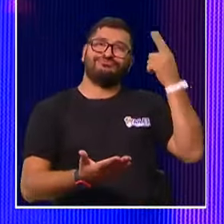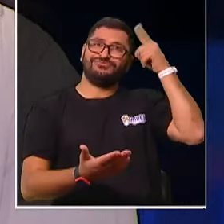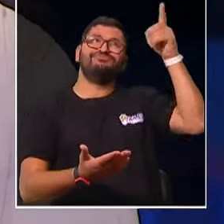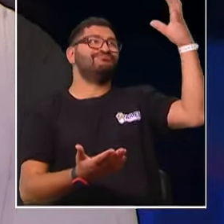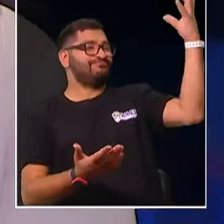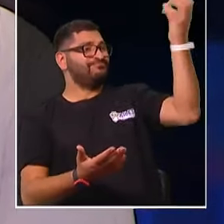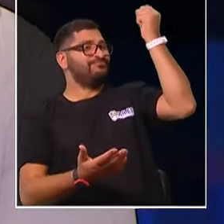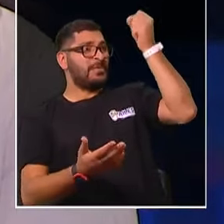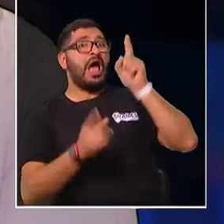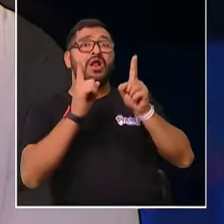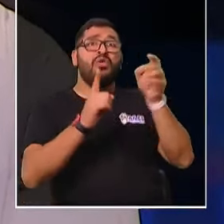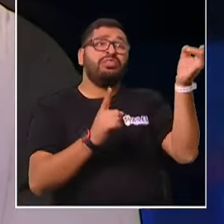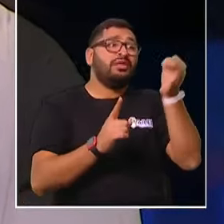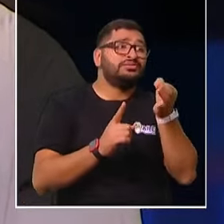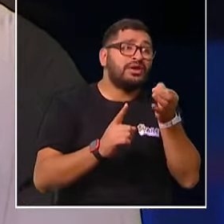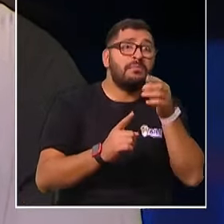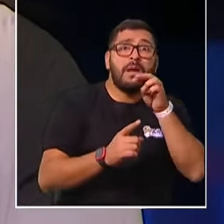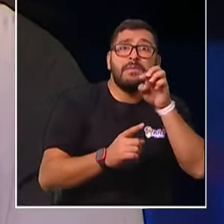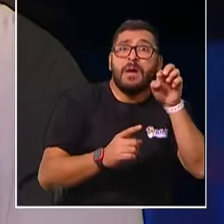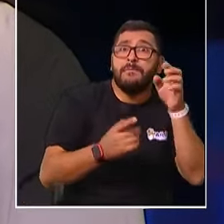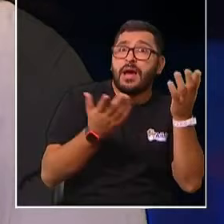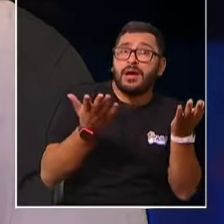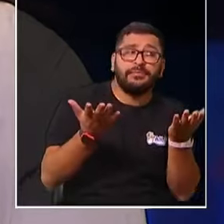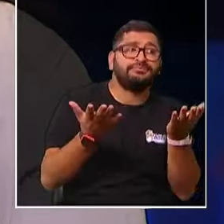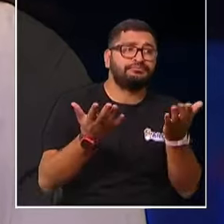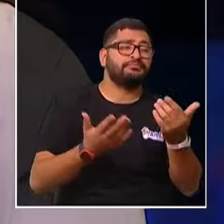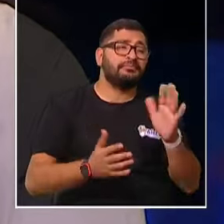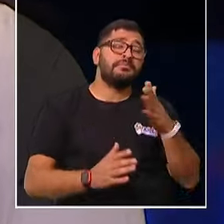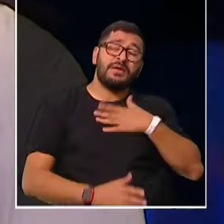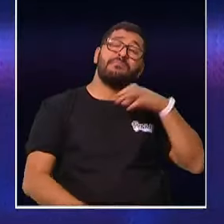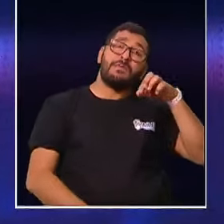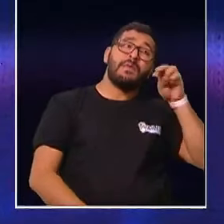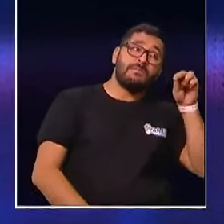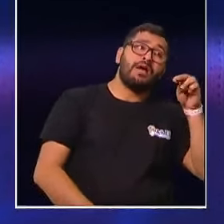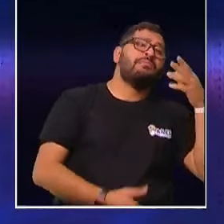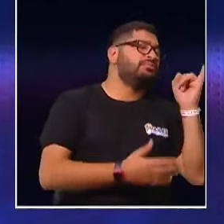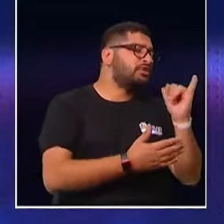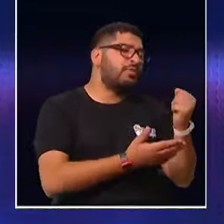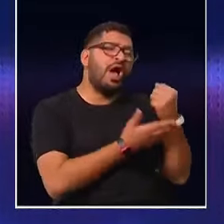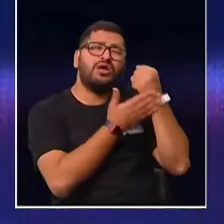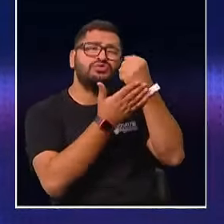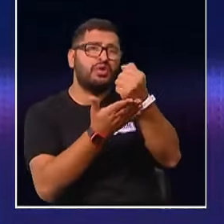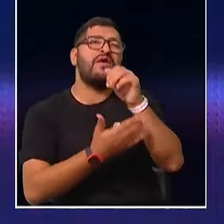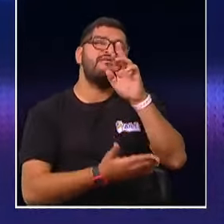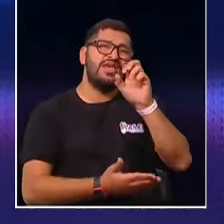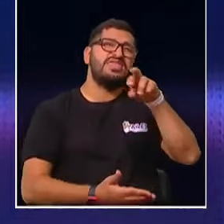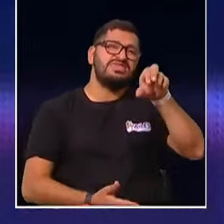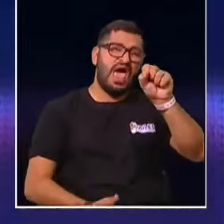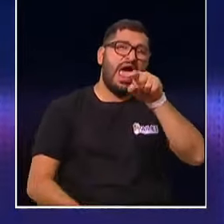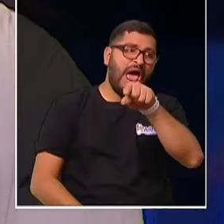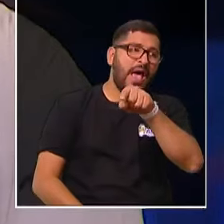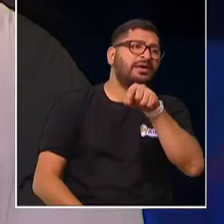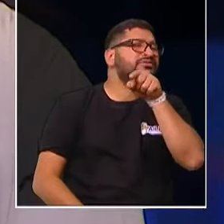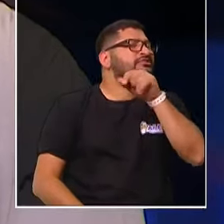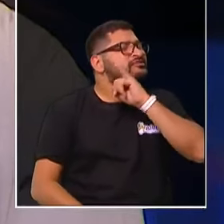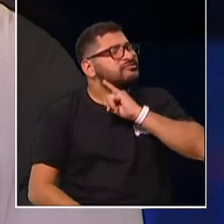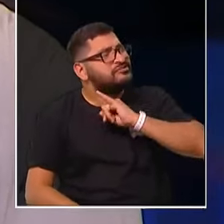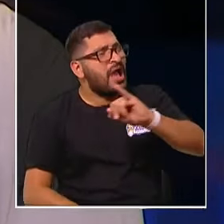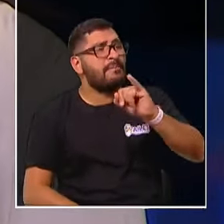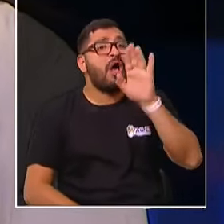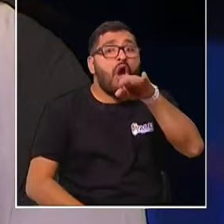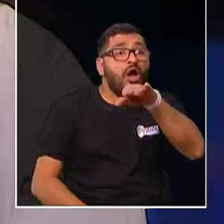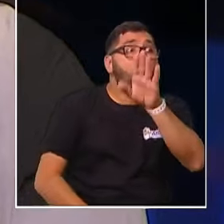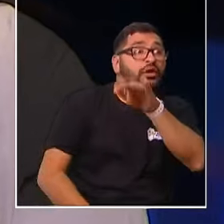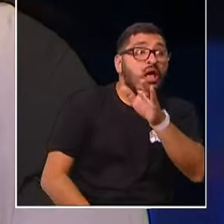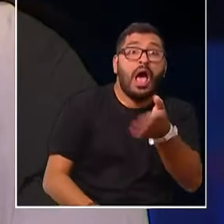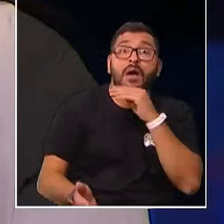Mi papá ha sido lo que más ha ayudado a la Feña. Siempre mi mamá, yo la veo, Feña, apúrate, vamos a la Teletón,